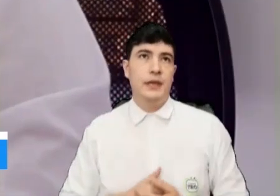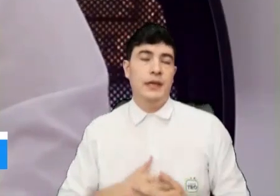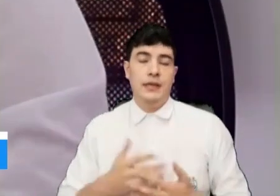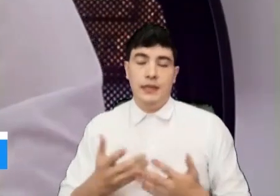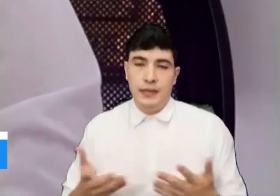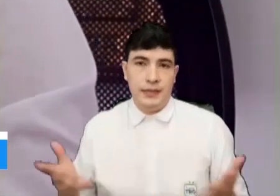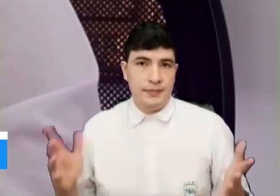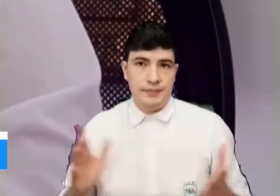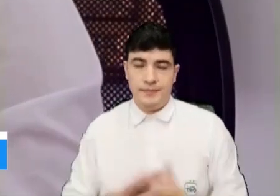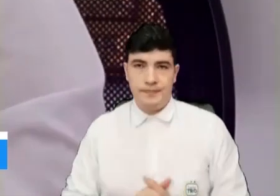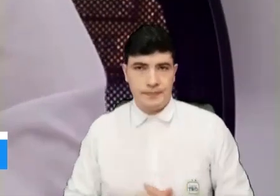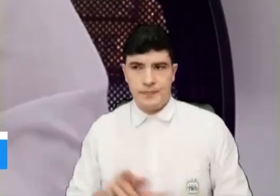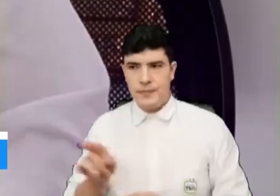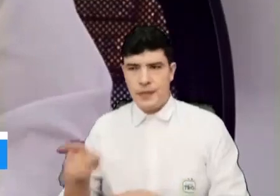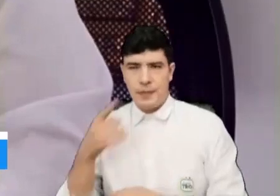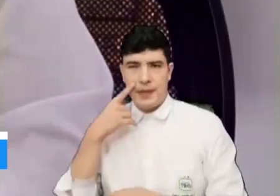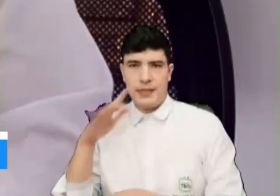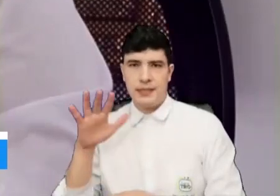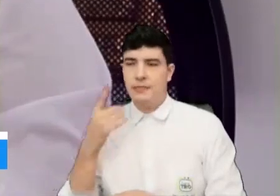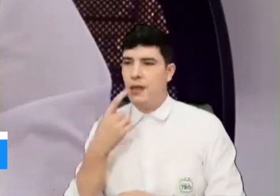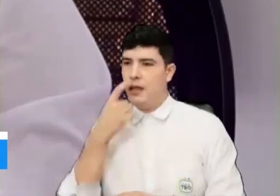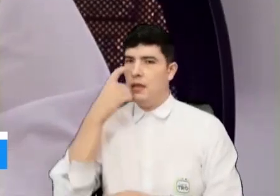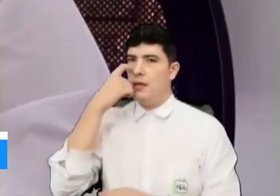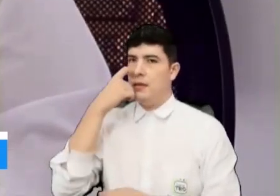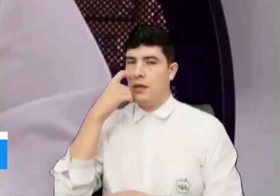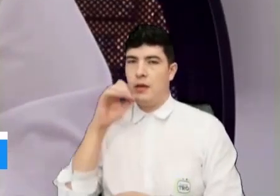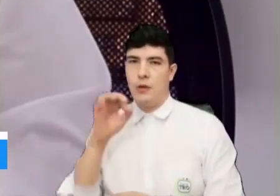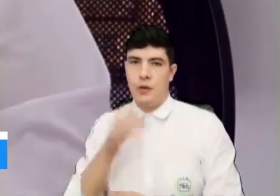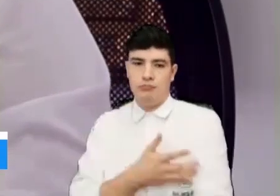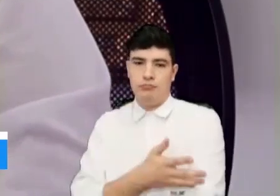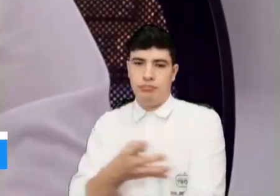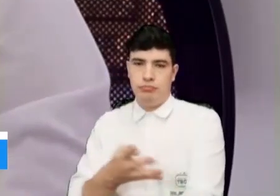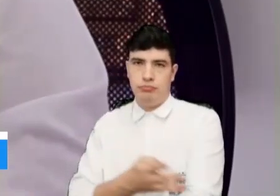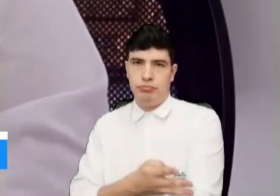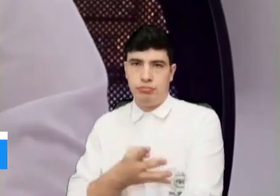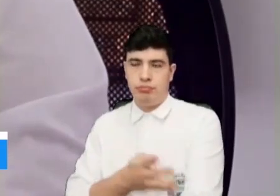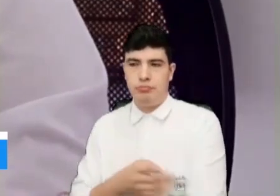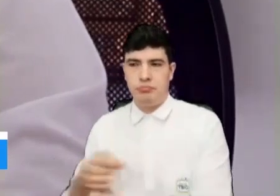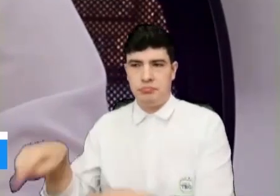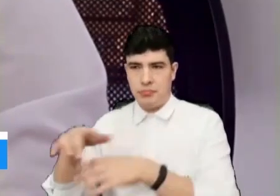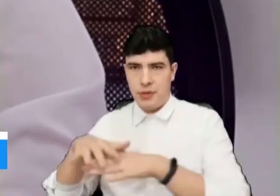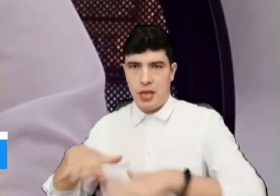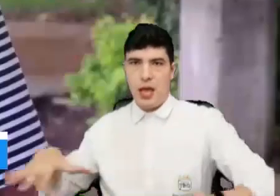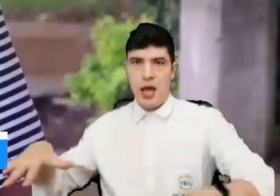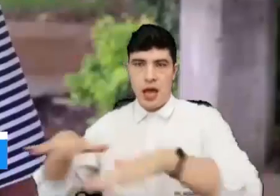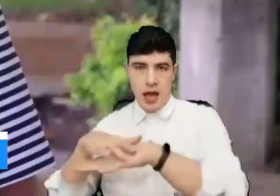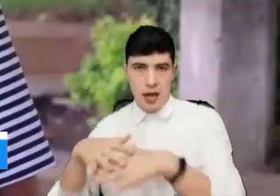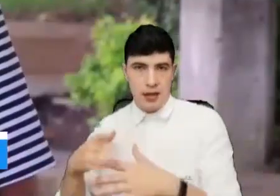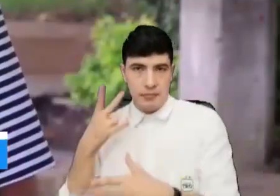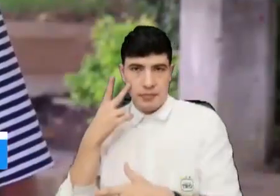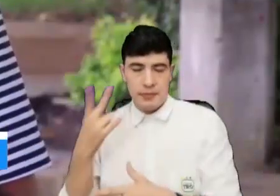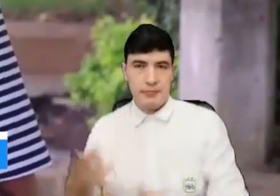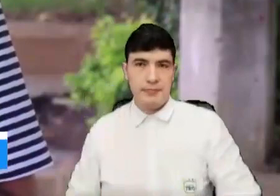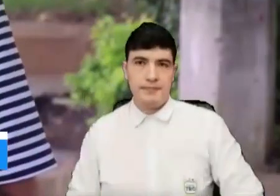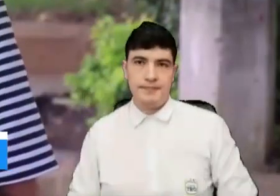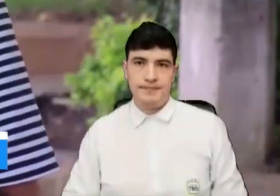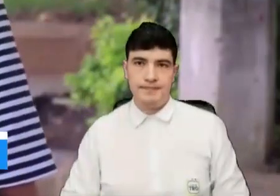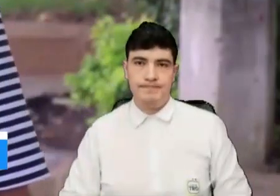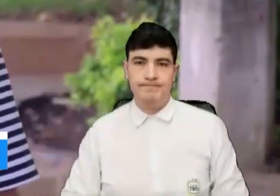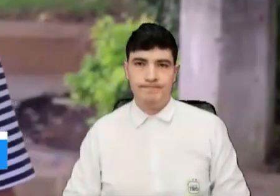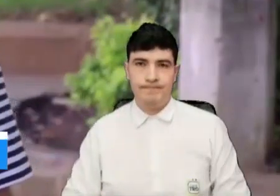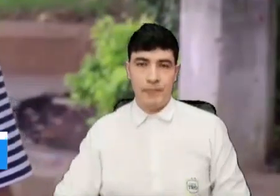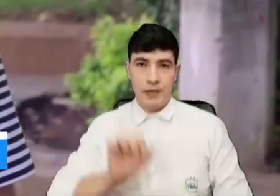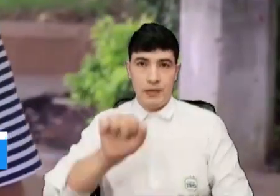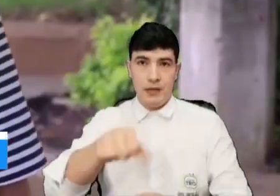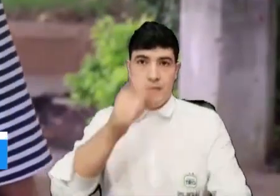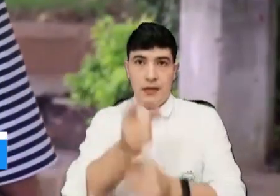como una especie de toma que se hace en los sectores donde ellos residen. El llamado es a